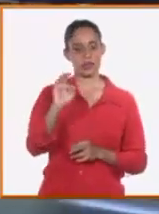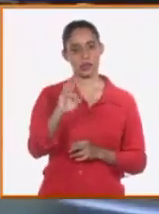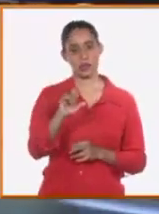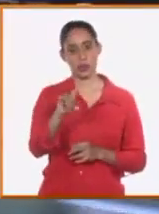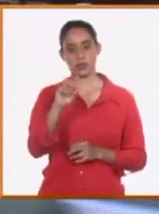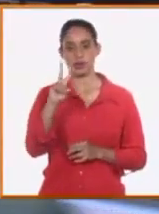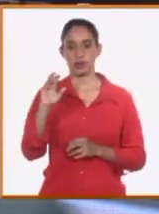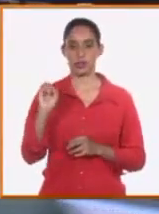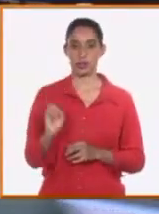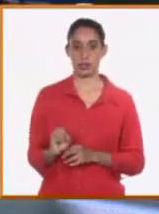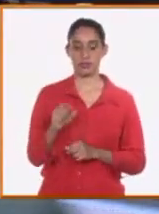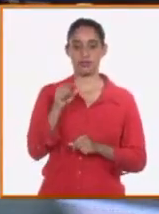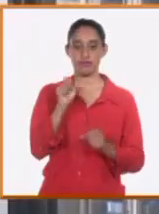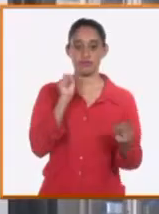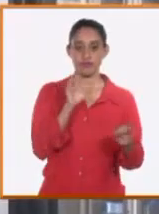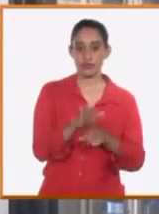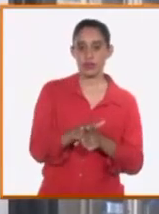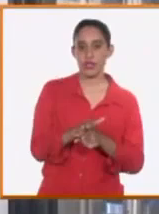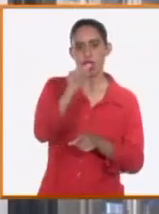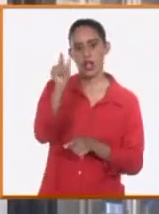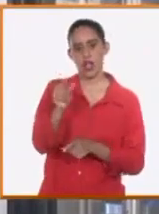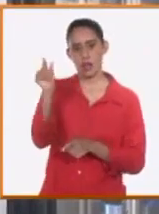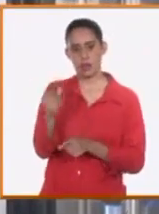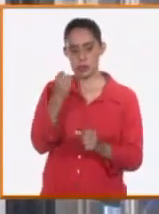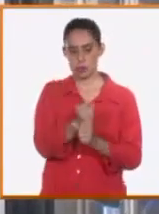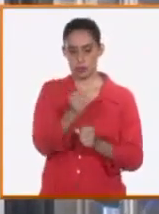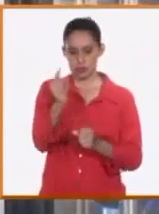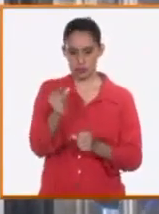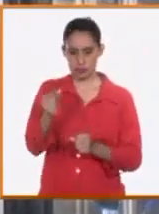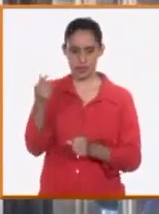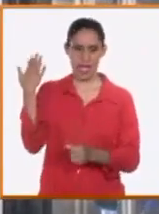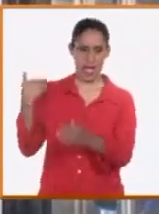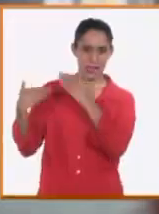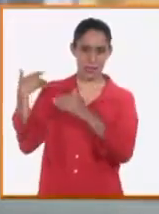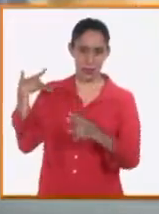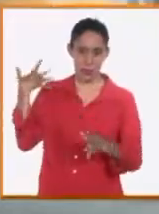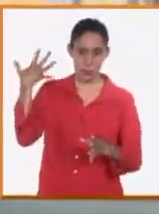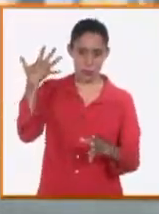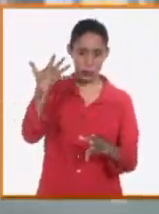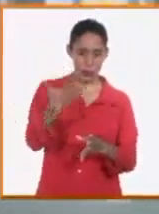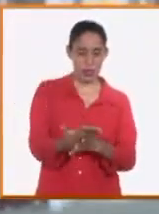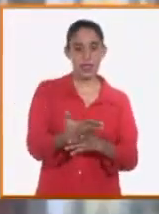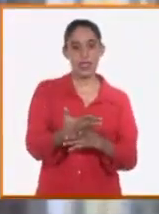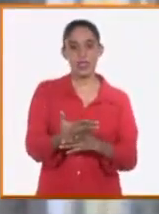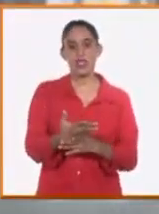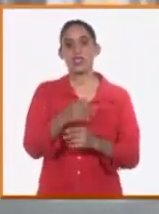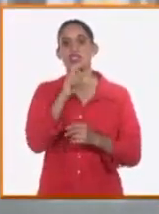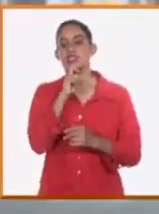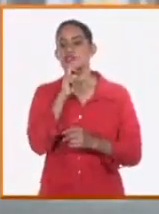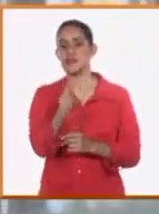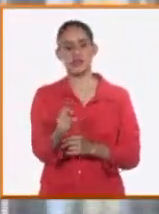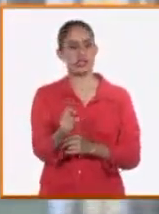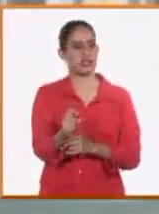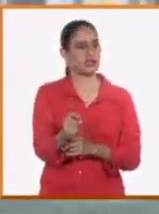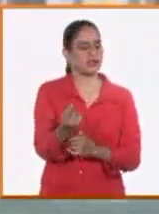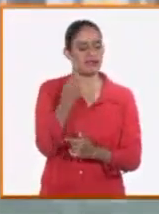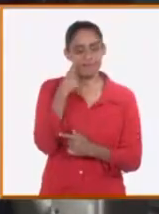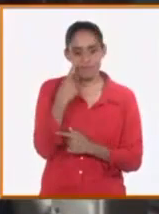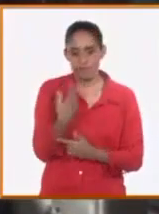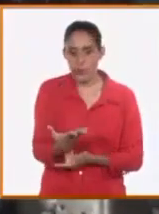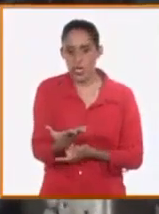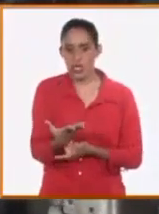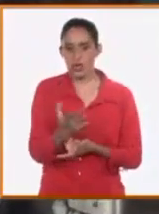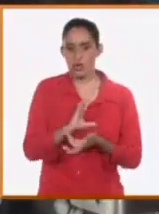El hecho de que las personas acá echemos mucho tiempo, es muy difícil ver que una persona, por un